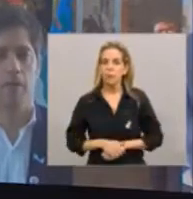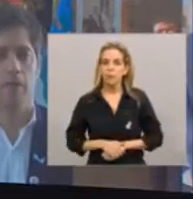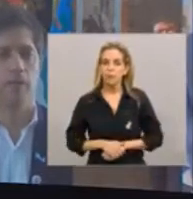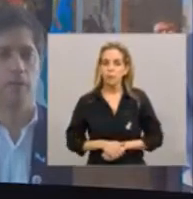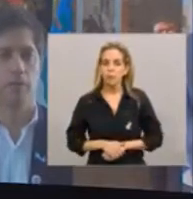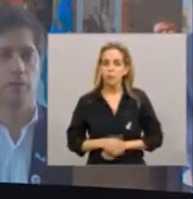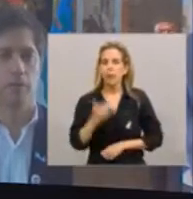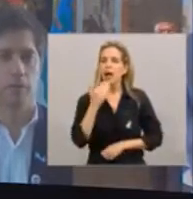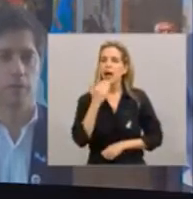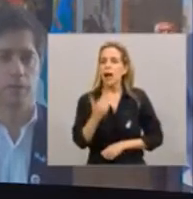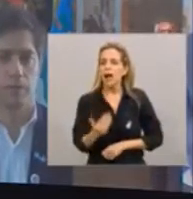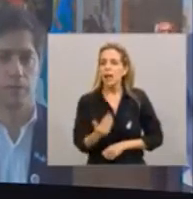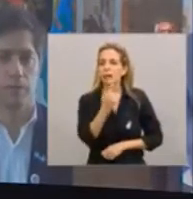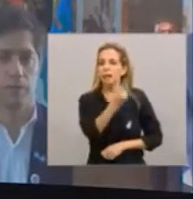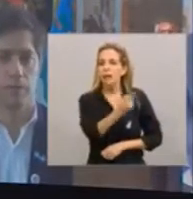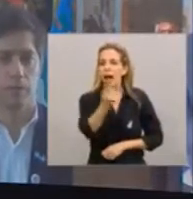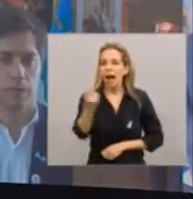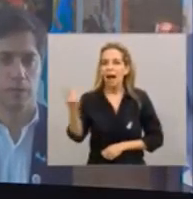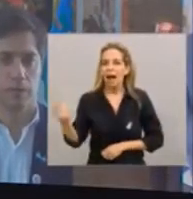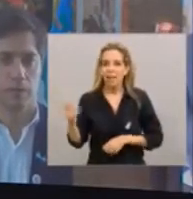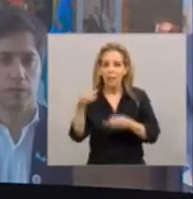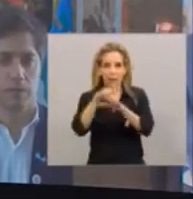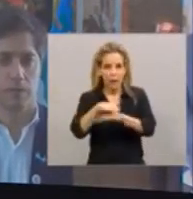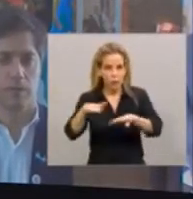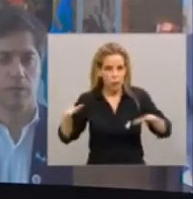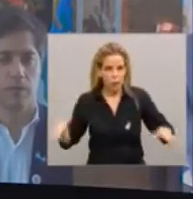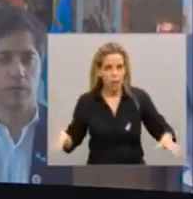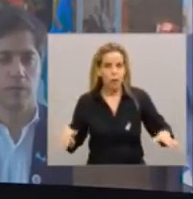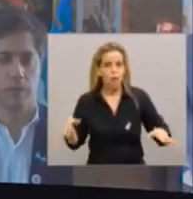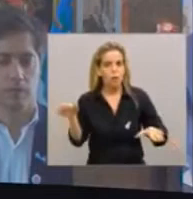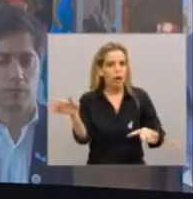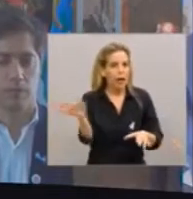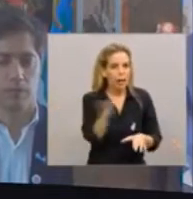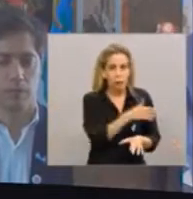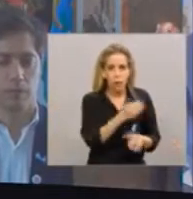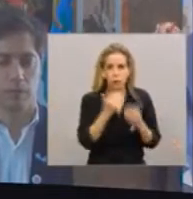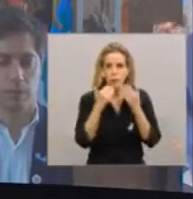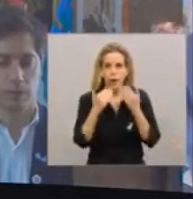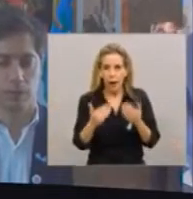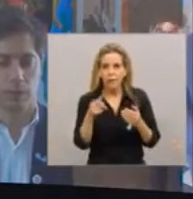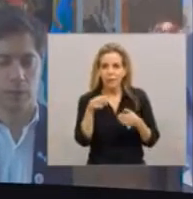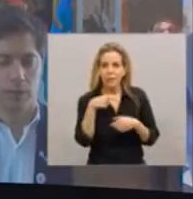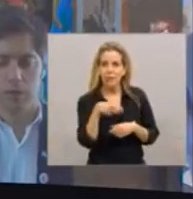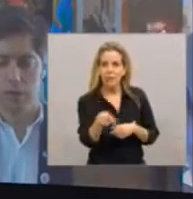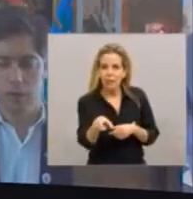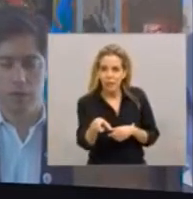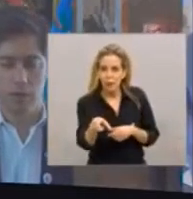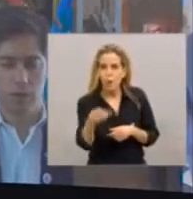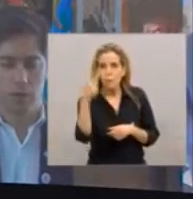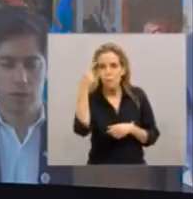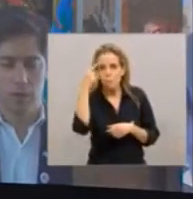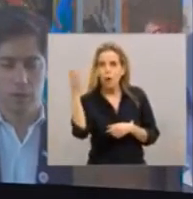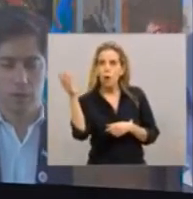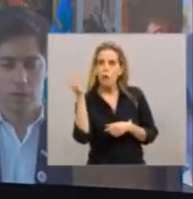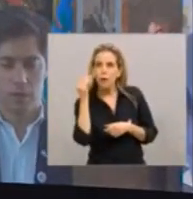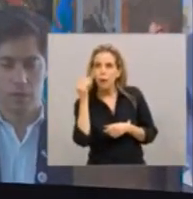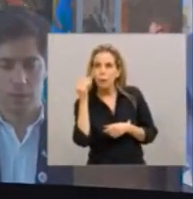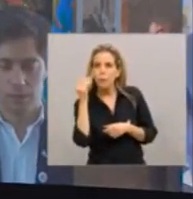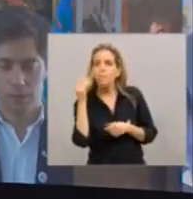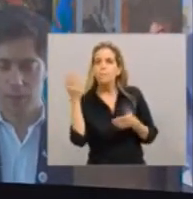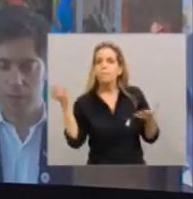gracias a cada uno de ellos los que hicieron ese vídeo y nos recordaron lo que hicieron